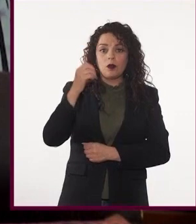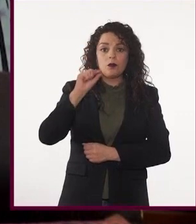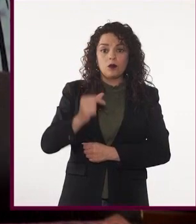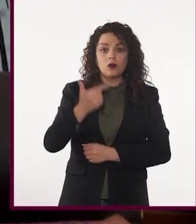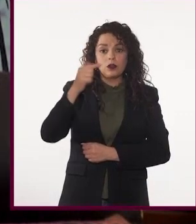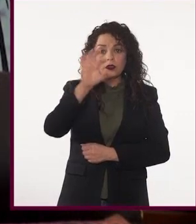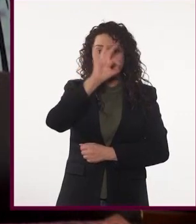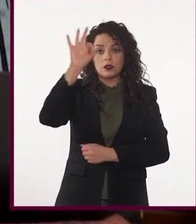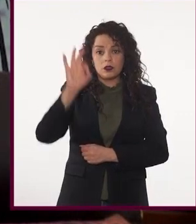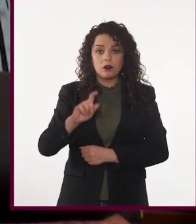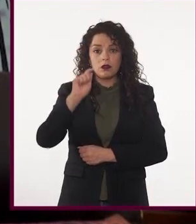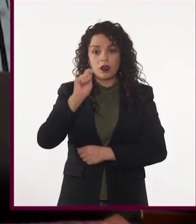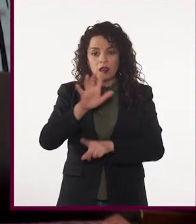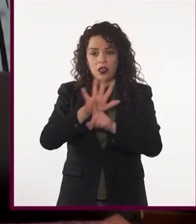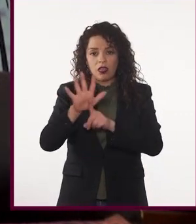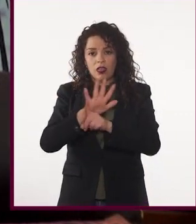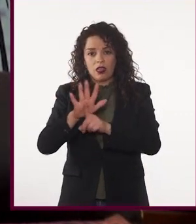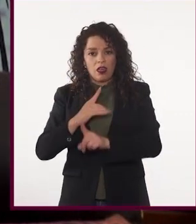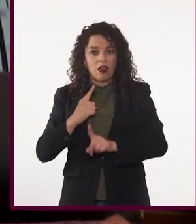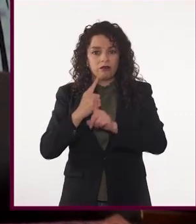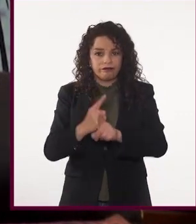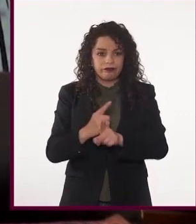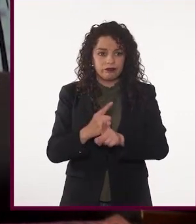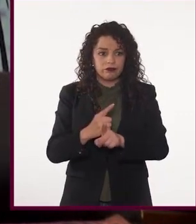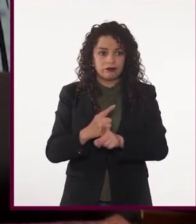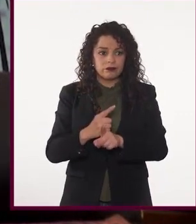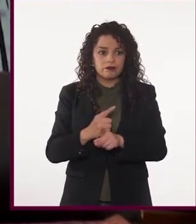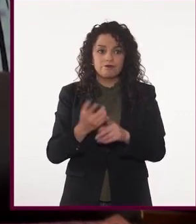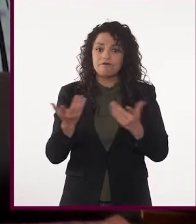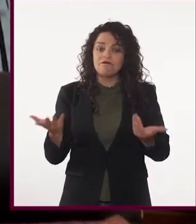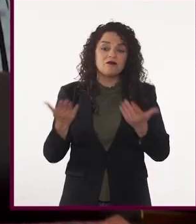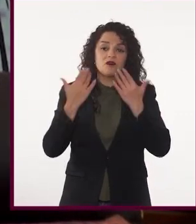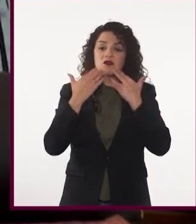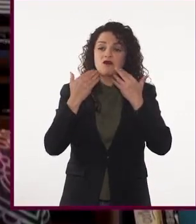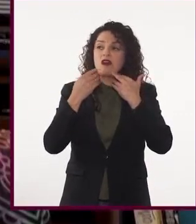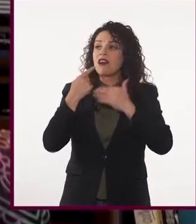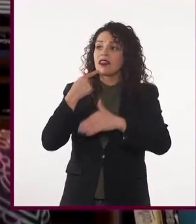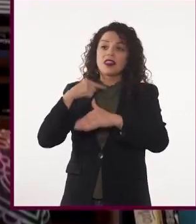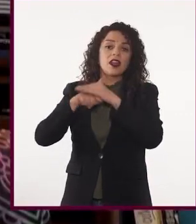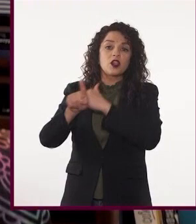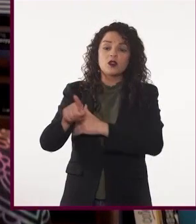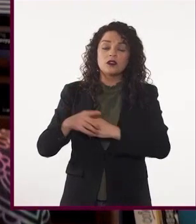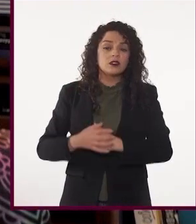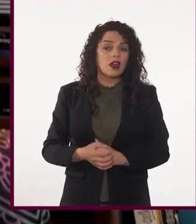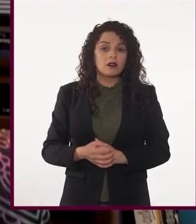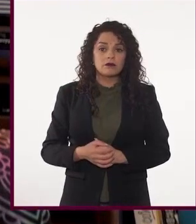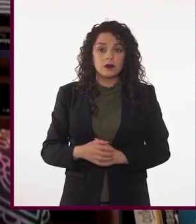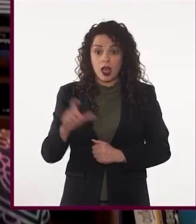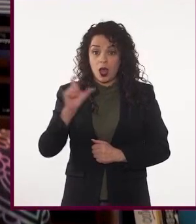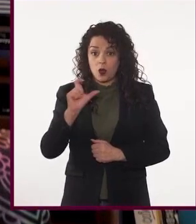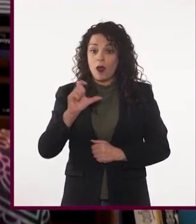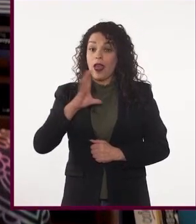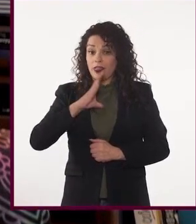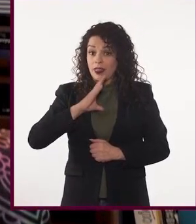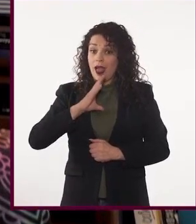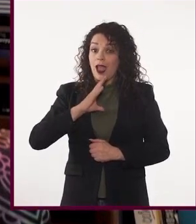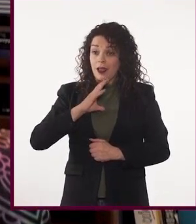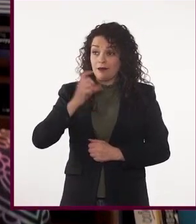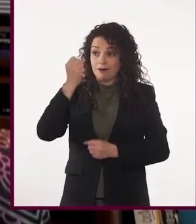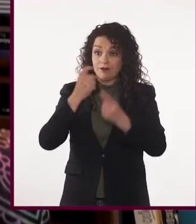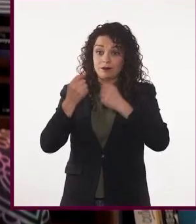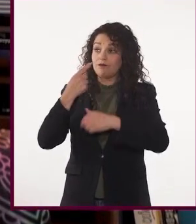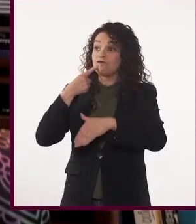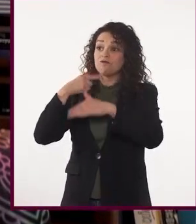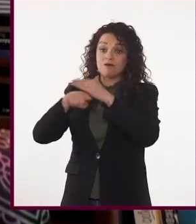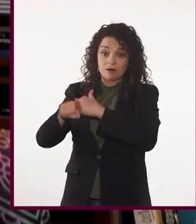99.7% de los casos de acoso y hostigamiento ni siquiera llegan a una denuncia. Y las denuncias que se hacen en su mayoría no se